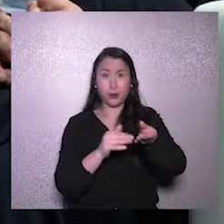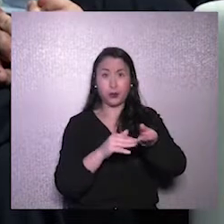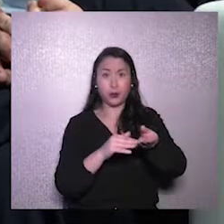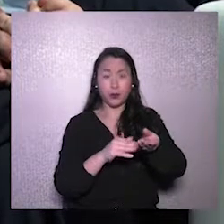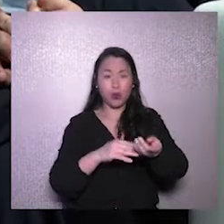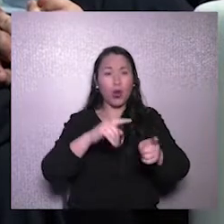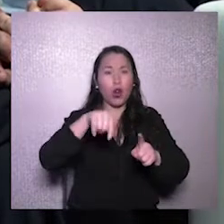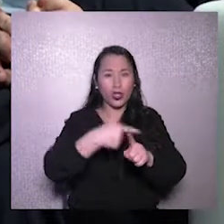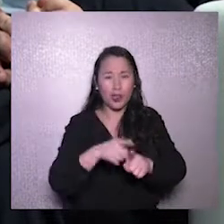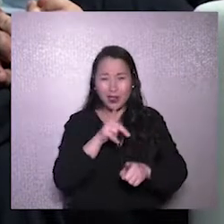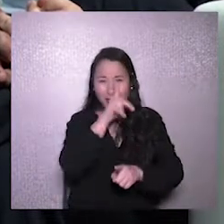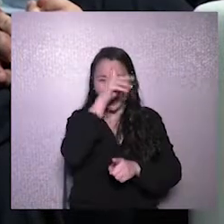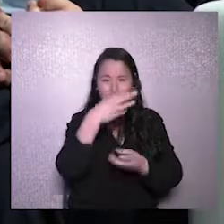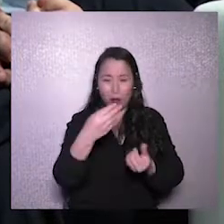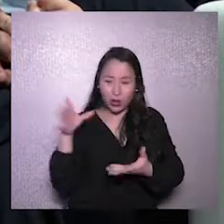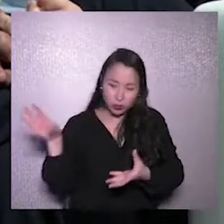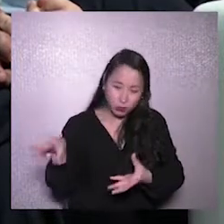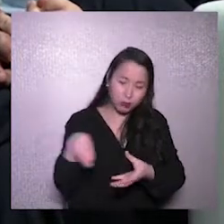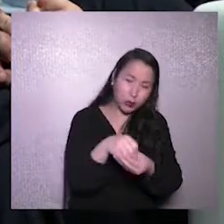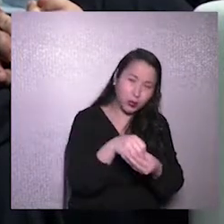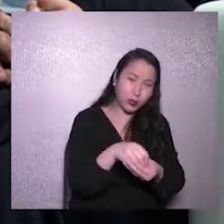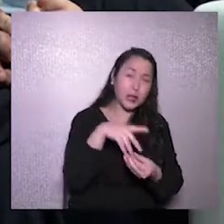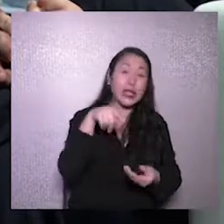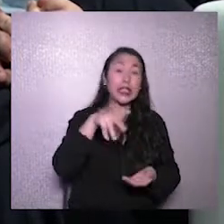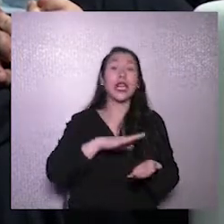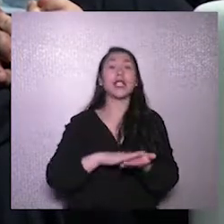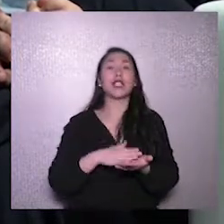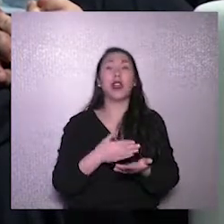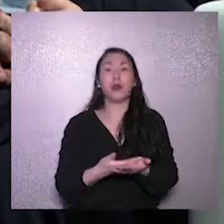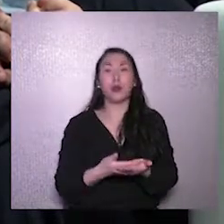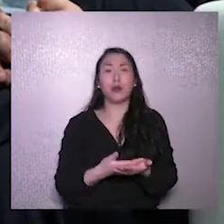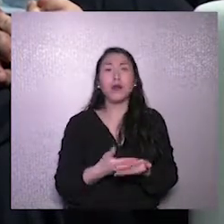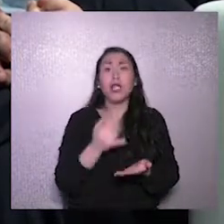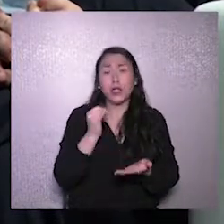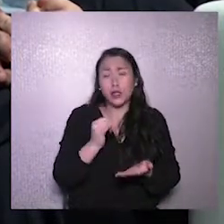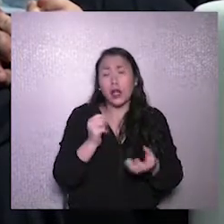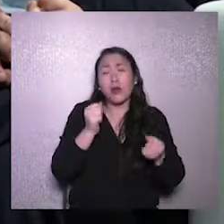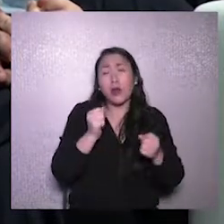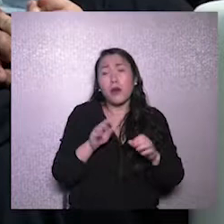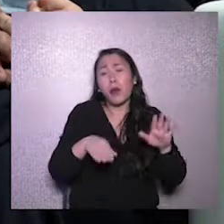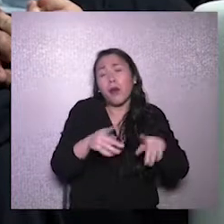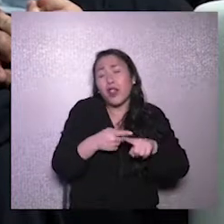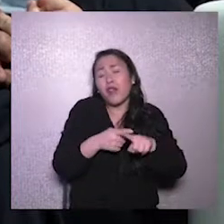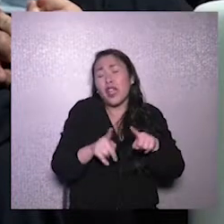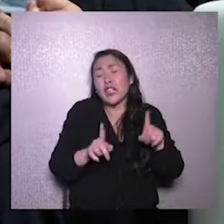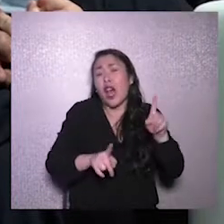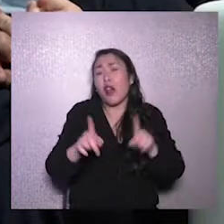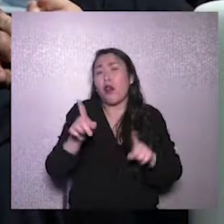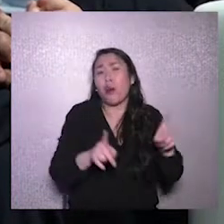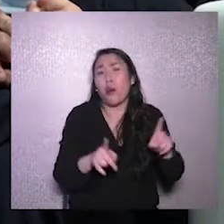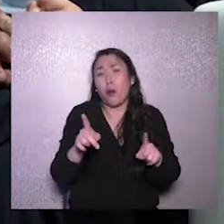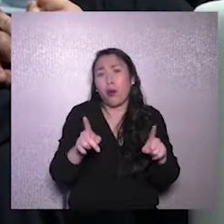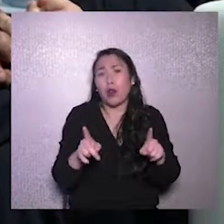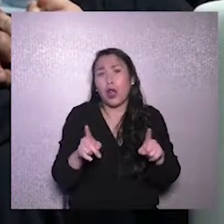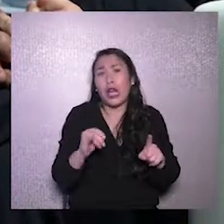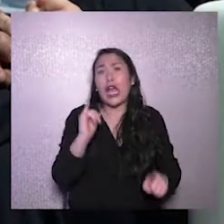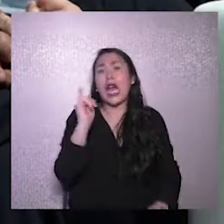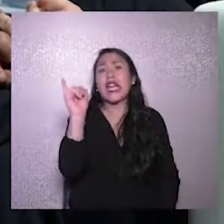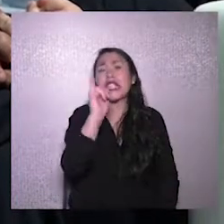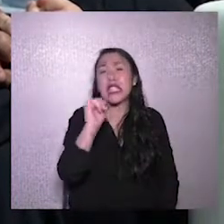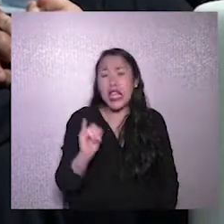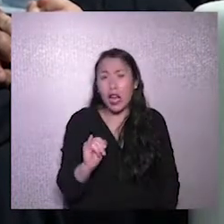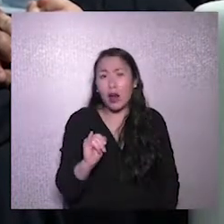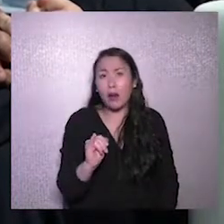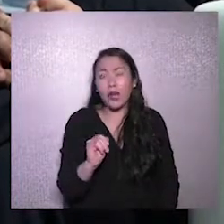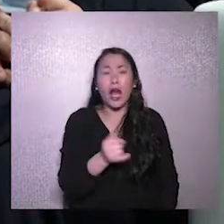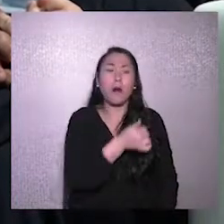buena tradición. Yo creo que en salud, sí, podemos tener algunas diferencias respecto a la ISAPRE, a los